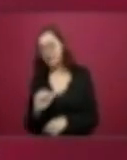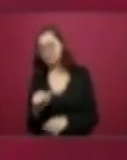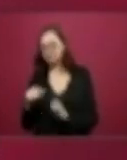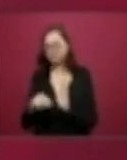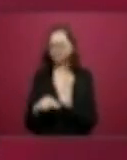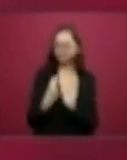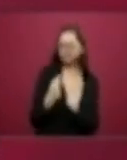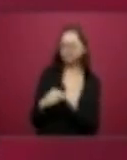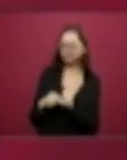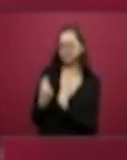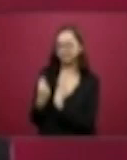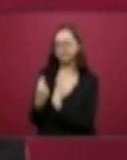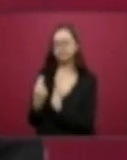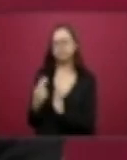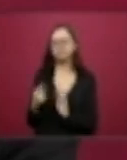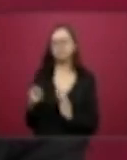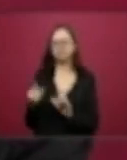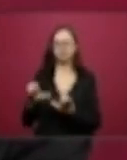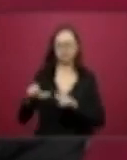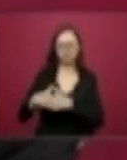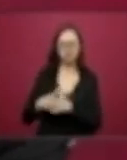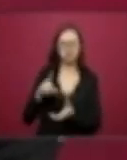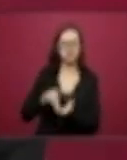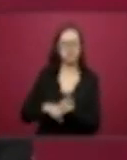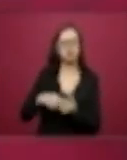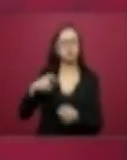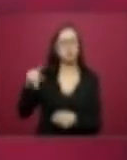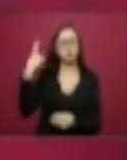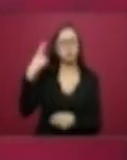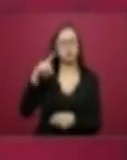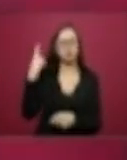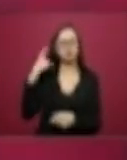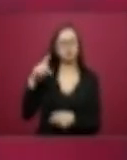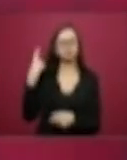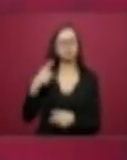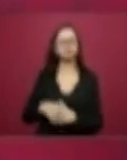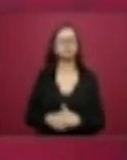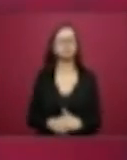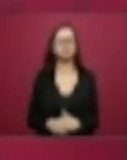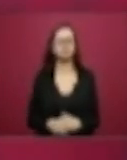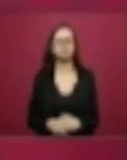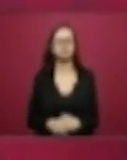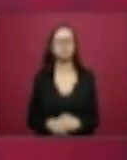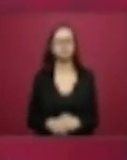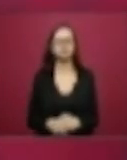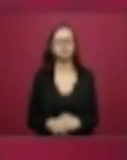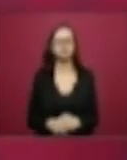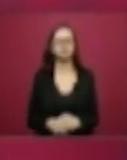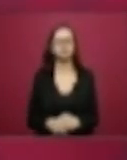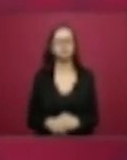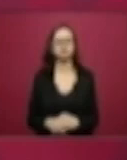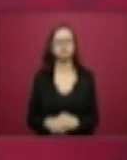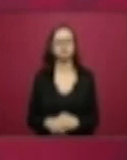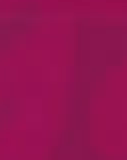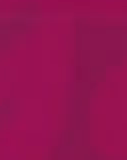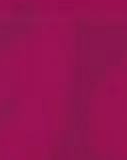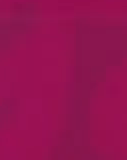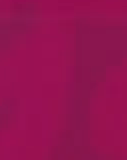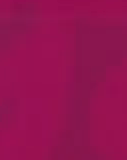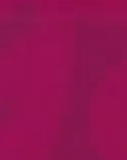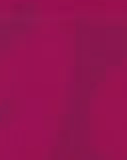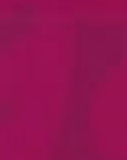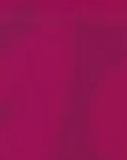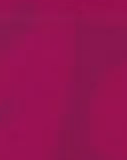todo este surgimiento de los neopopulismos tiene mucho que ver con lo que es ya carlos con una desigualdad espantosa